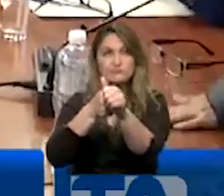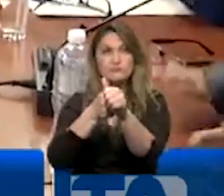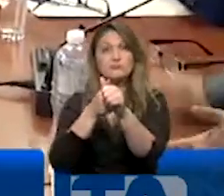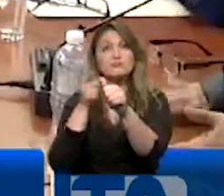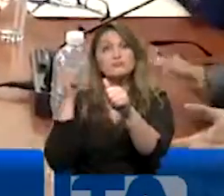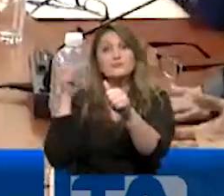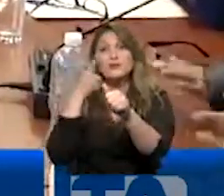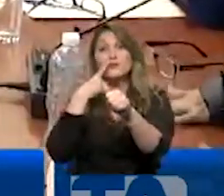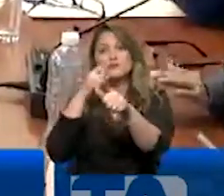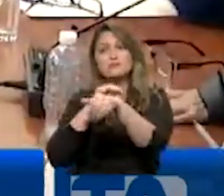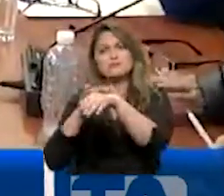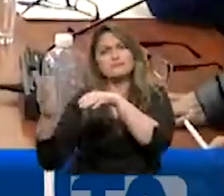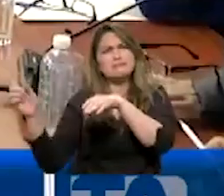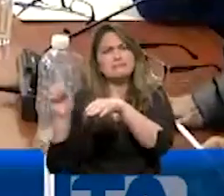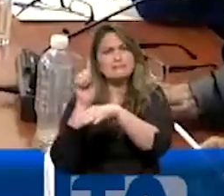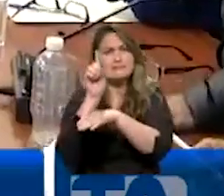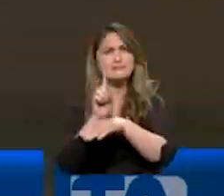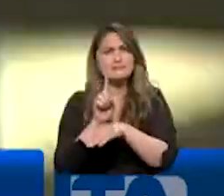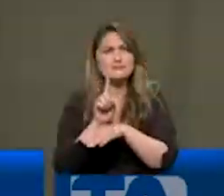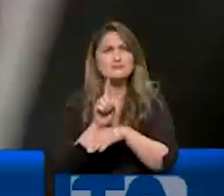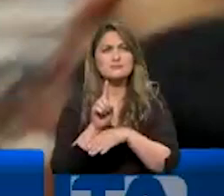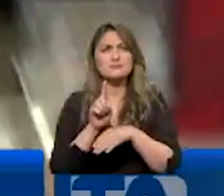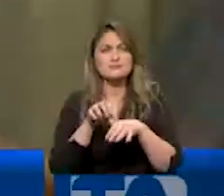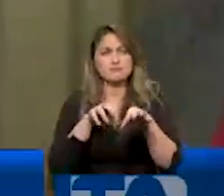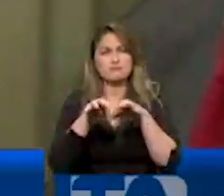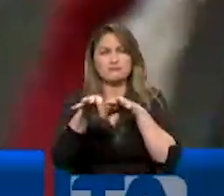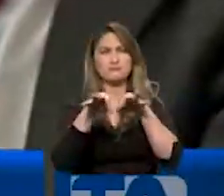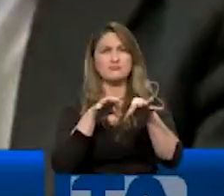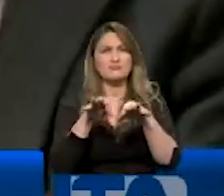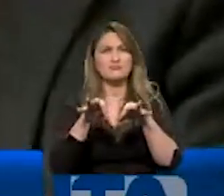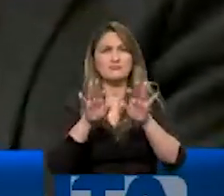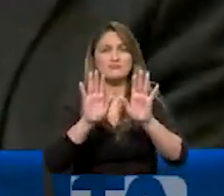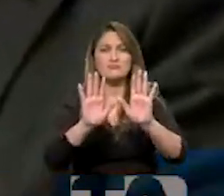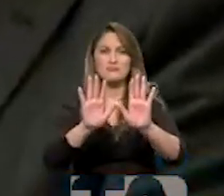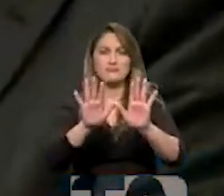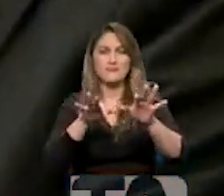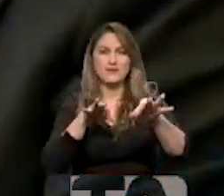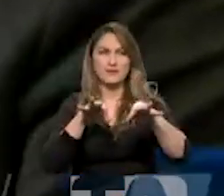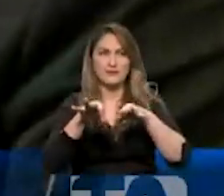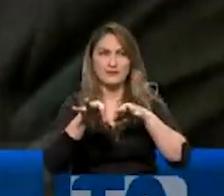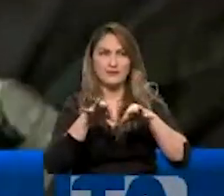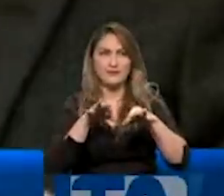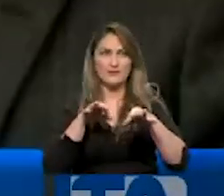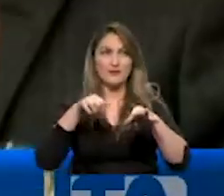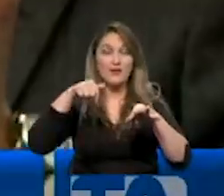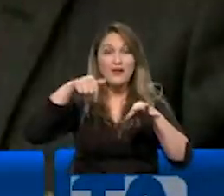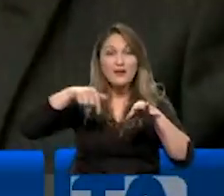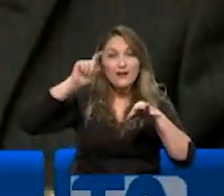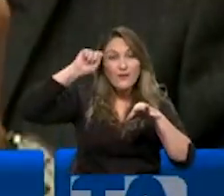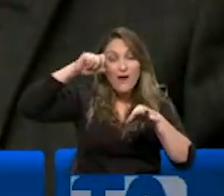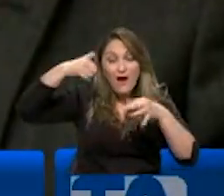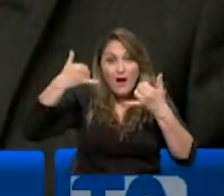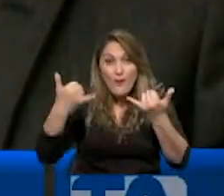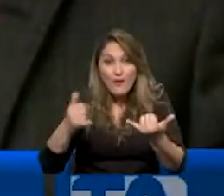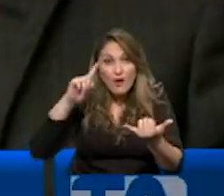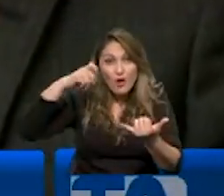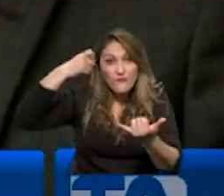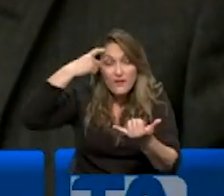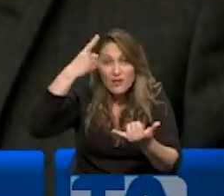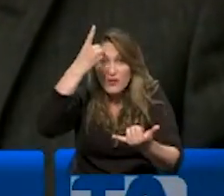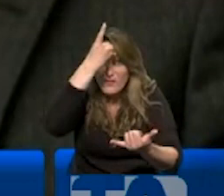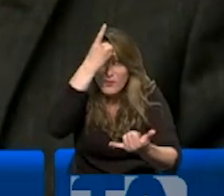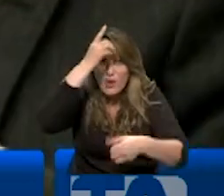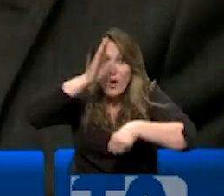los avances en los pagos a los jubilados. Mencionar que esta no es una deuda de este gobierno. Son 1.200 millones de